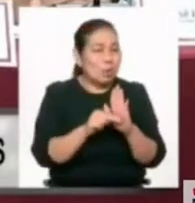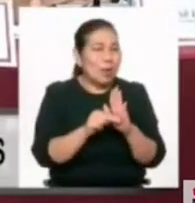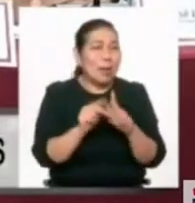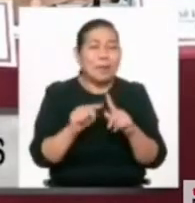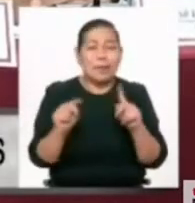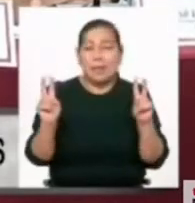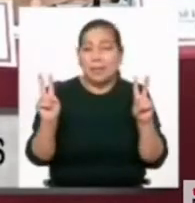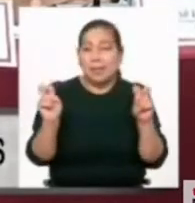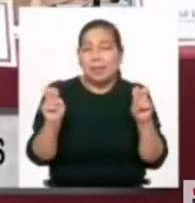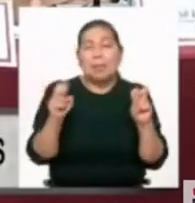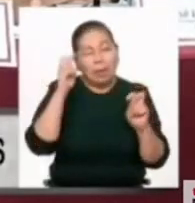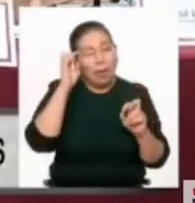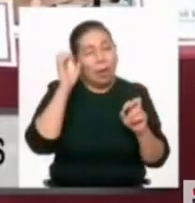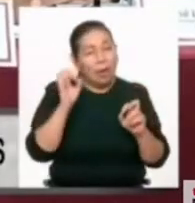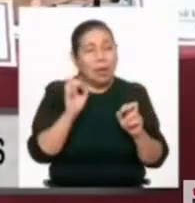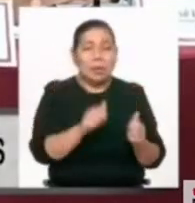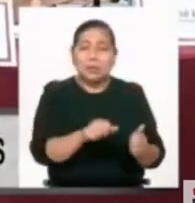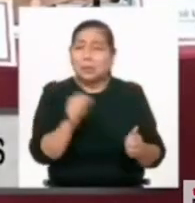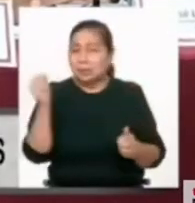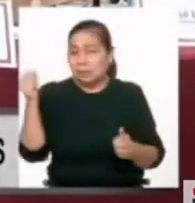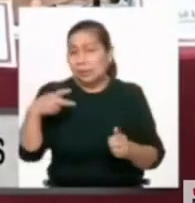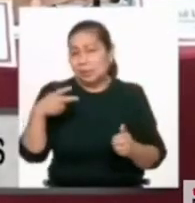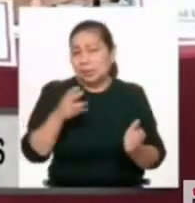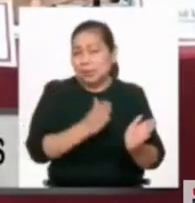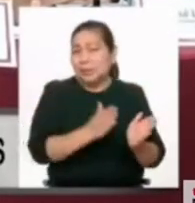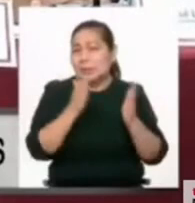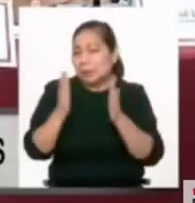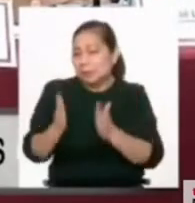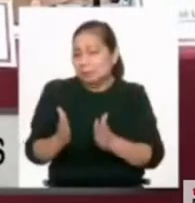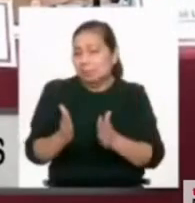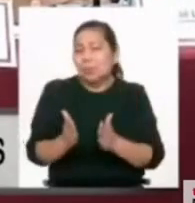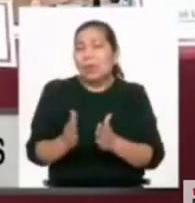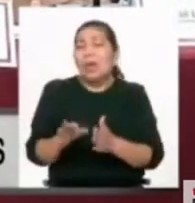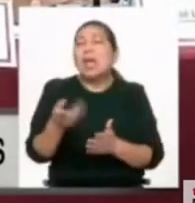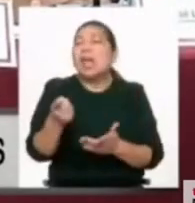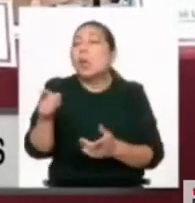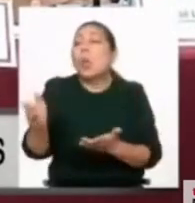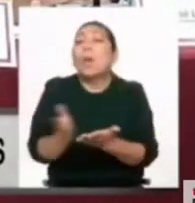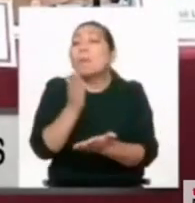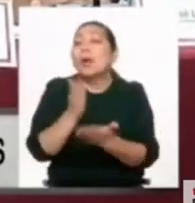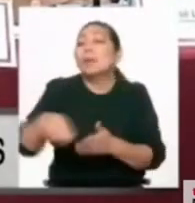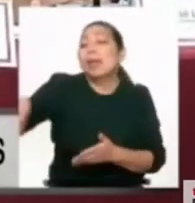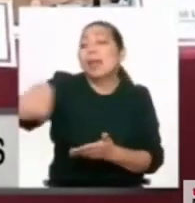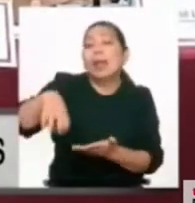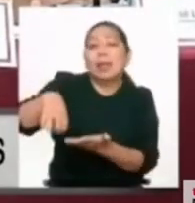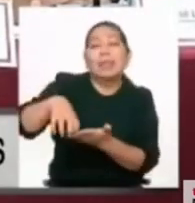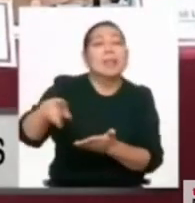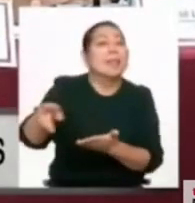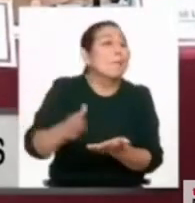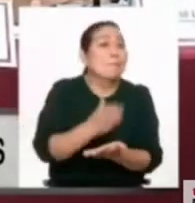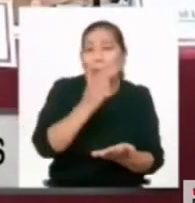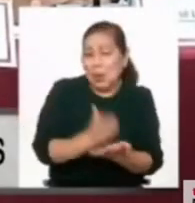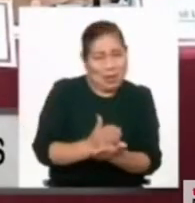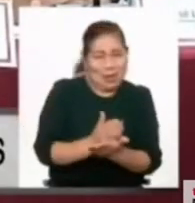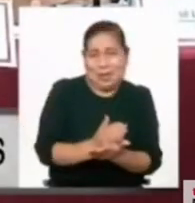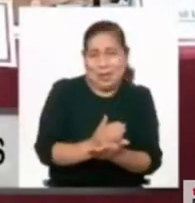específica respecto al tema, creo que pasa a un segundo plano porque nuestra intención es solucionar los problemas de la población. Y en esa medida creo